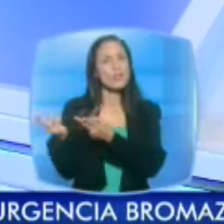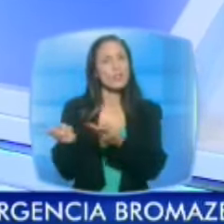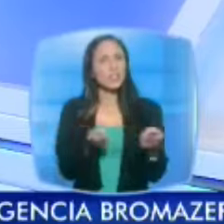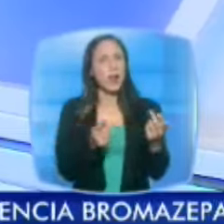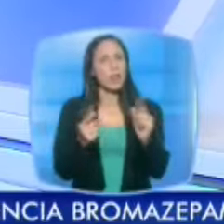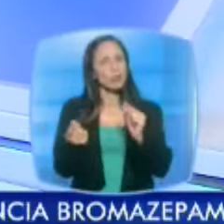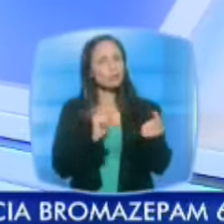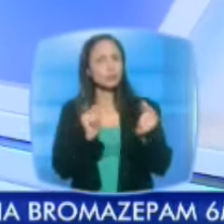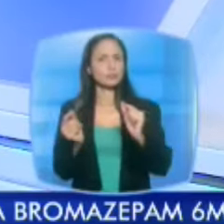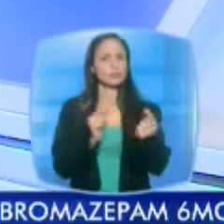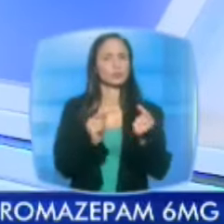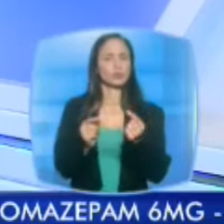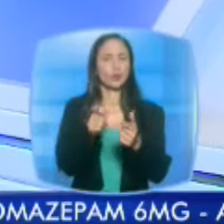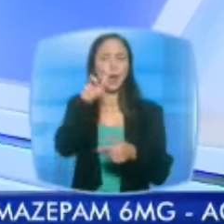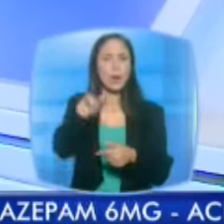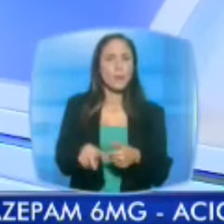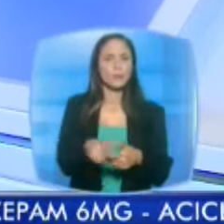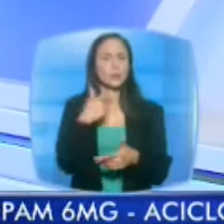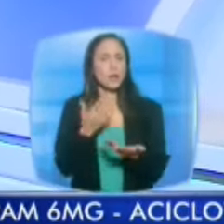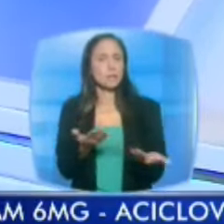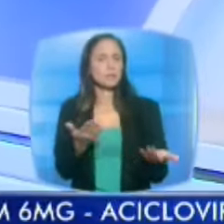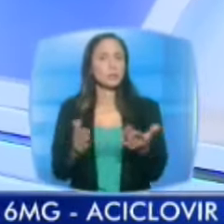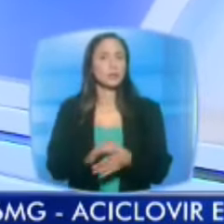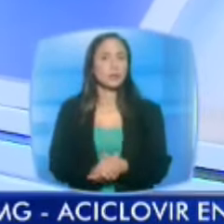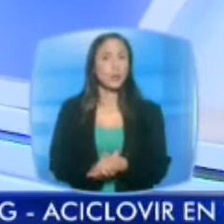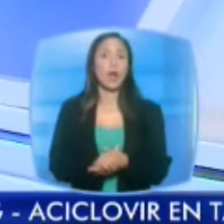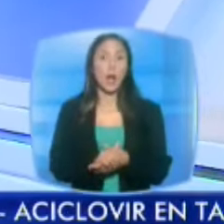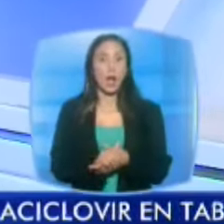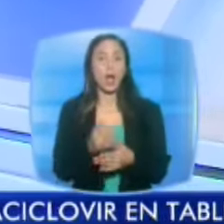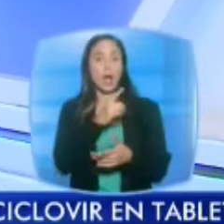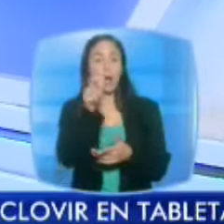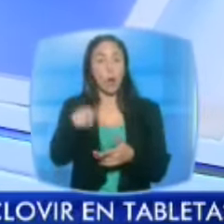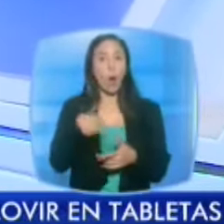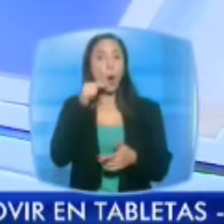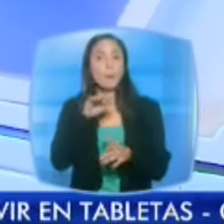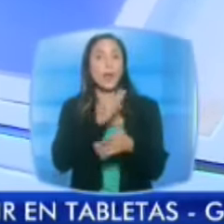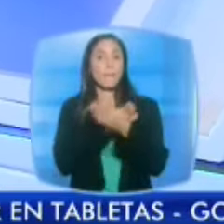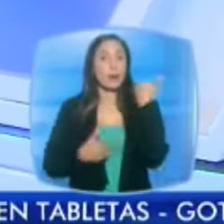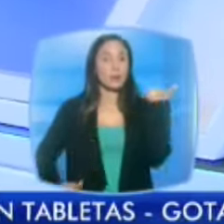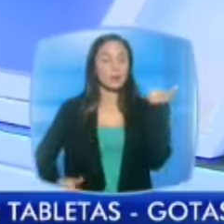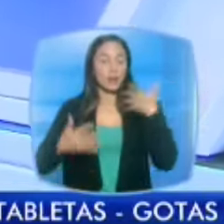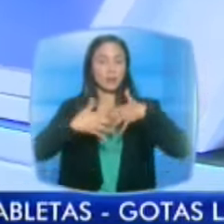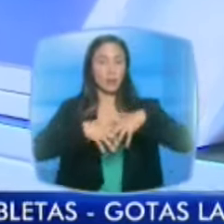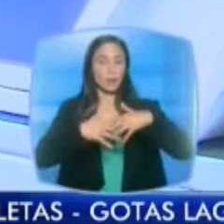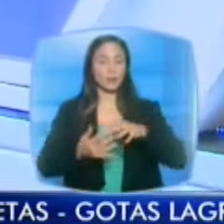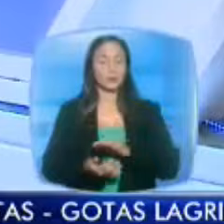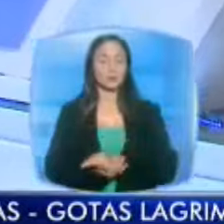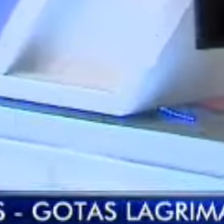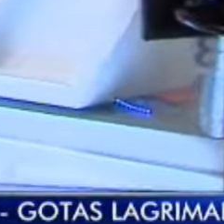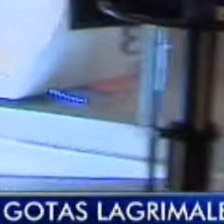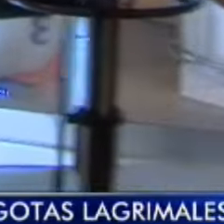Carlos Fernández tendrá como invitado en la entrevista a Celso Fantinel, presidente de Fedeagro. Ya venimos.